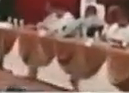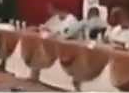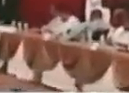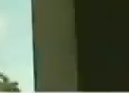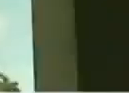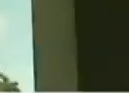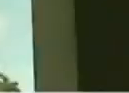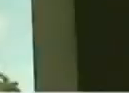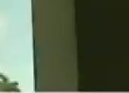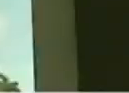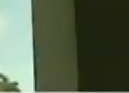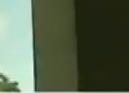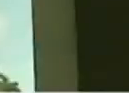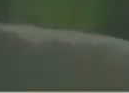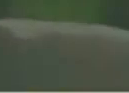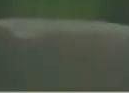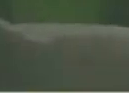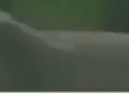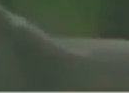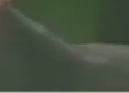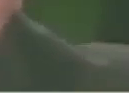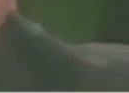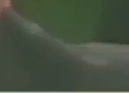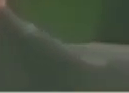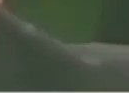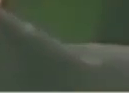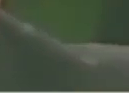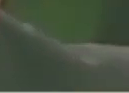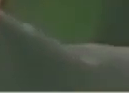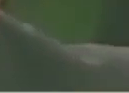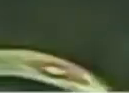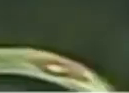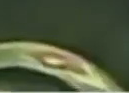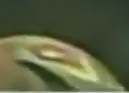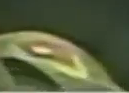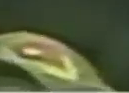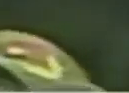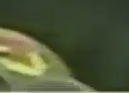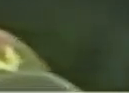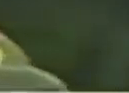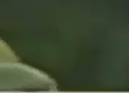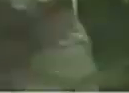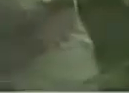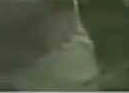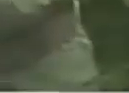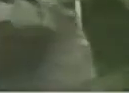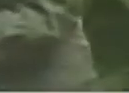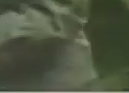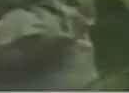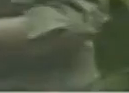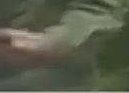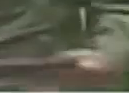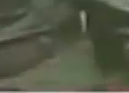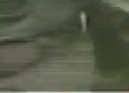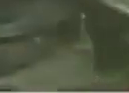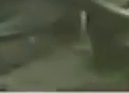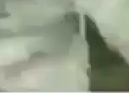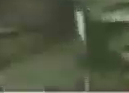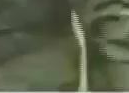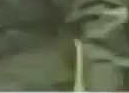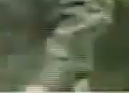se fortalecían las bases de la integración latinoamericana y caribeña. Los comandantes Hugo Chávez y Fidel Castro le dieron nacimiento